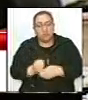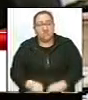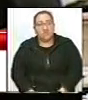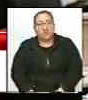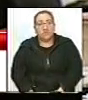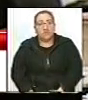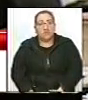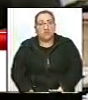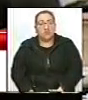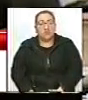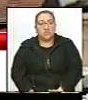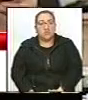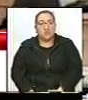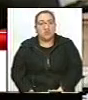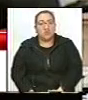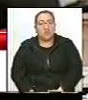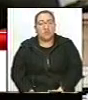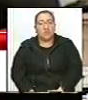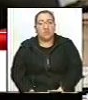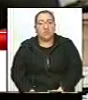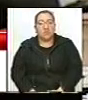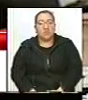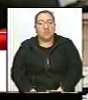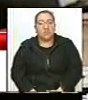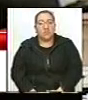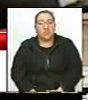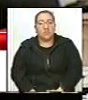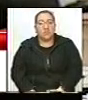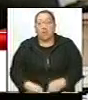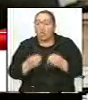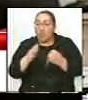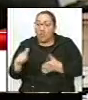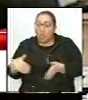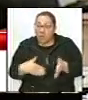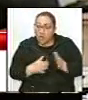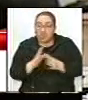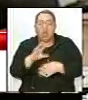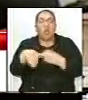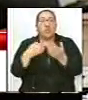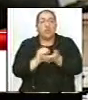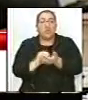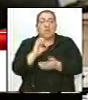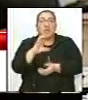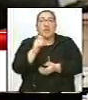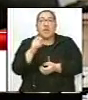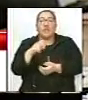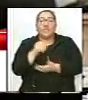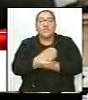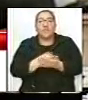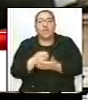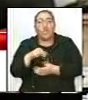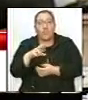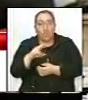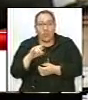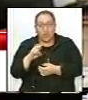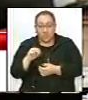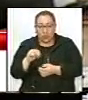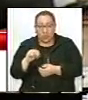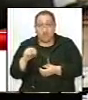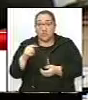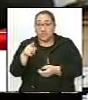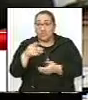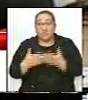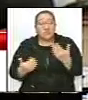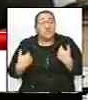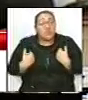de cómo reorientar ese canon, ¿no? Dado que el centro de producción, lógicamente, es el